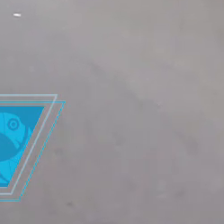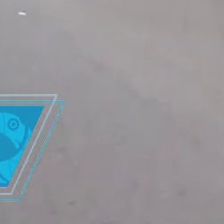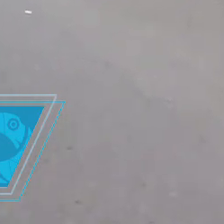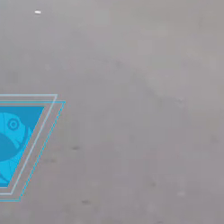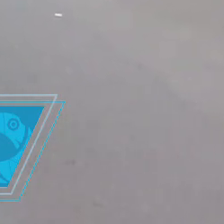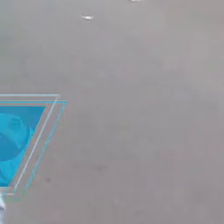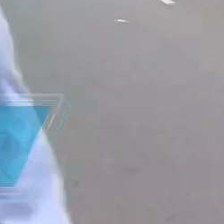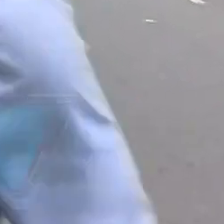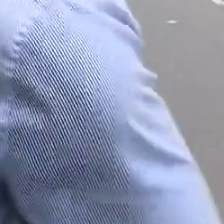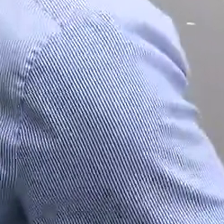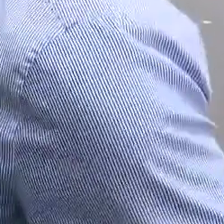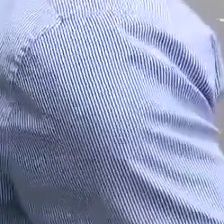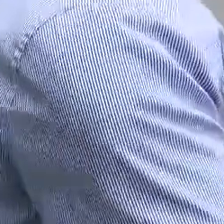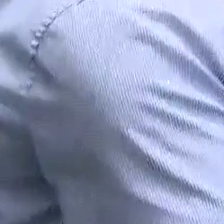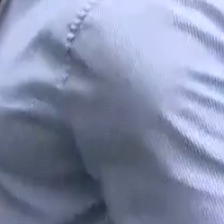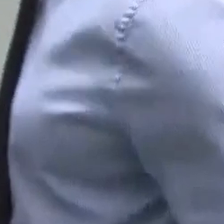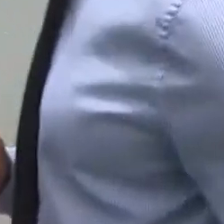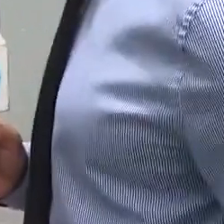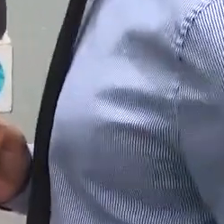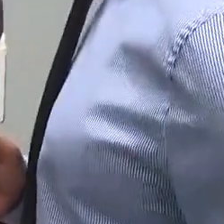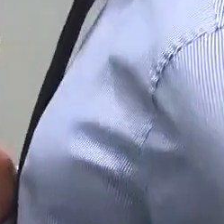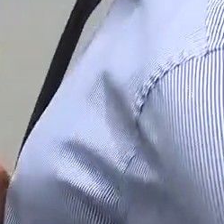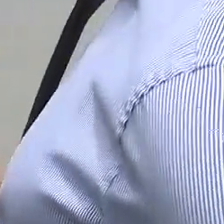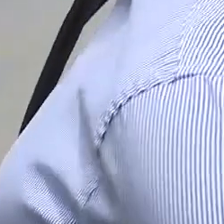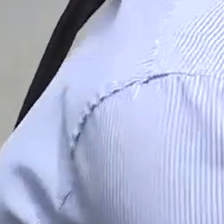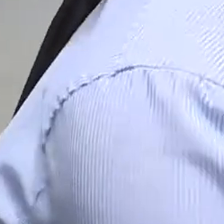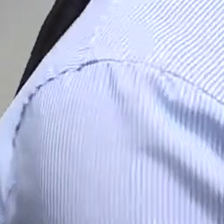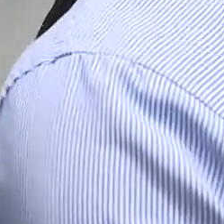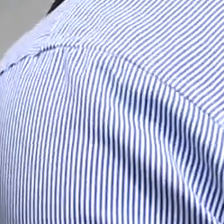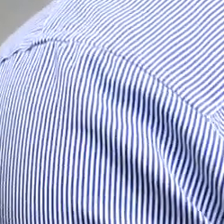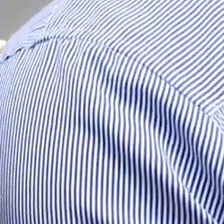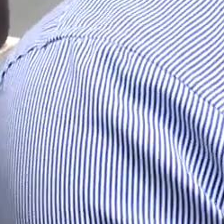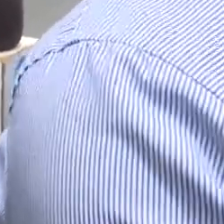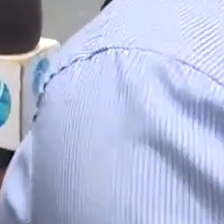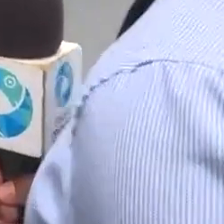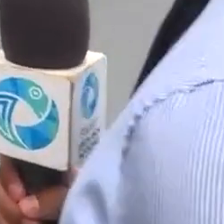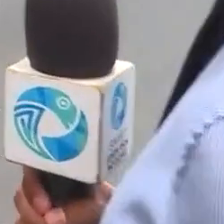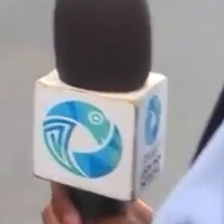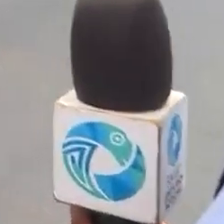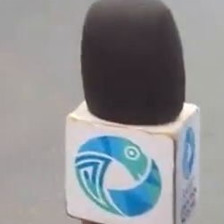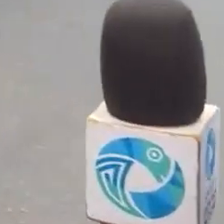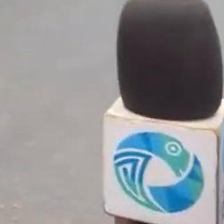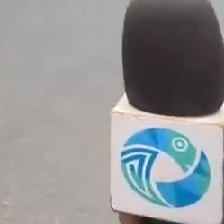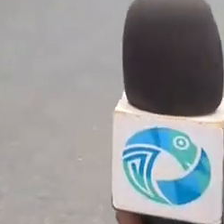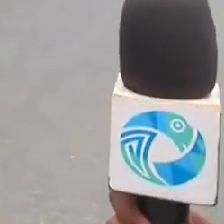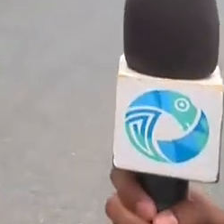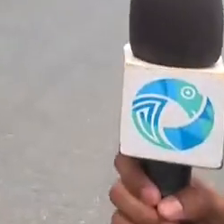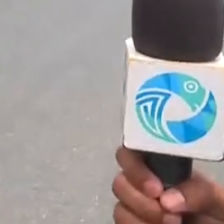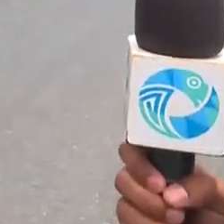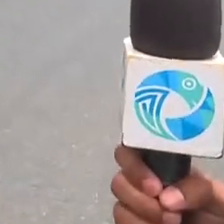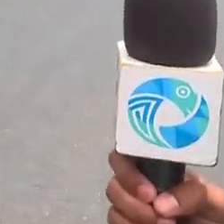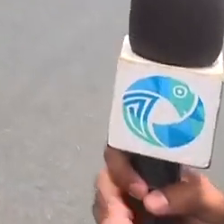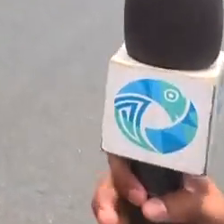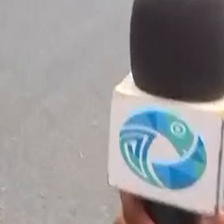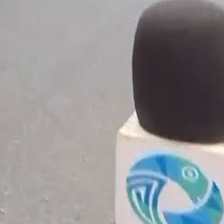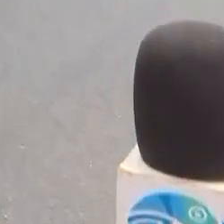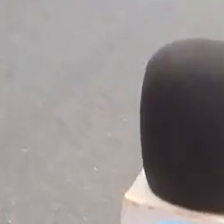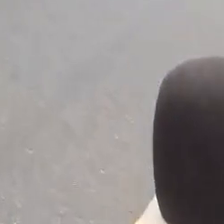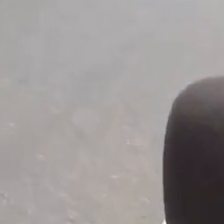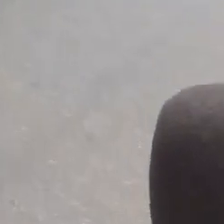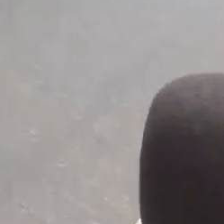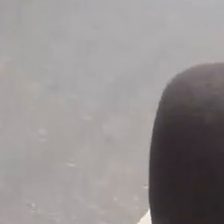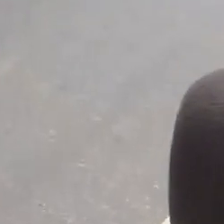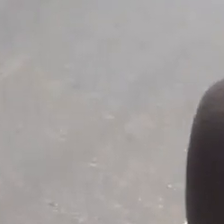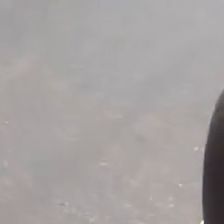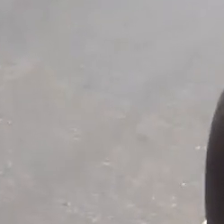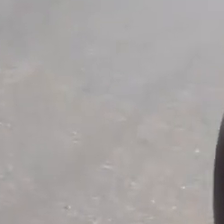Natalia Álvarez, quien es viceministra de Trabajo y que están participando también en esta marcha. Natalia, buenos días. Tal vez si nos hable un poco de lo que ha sido la